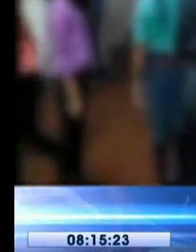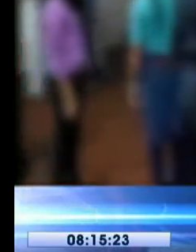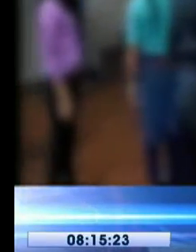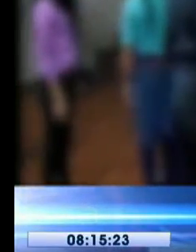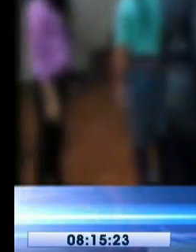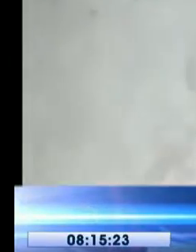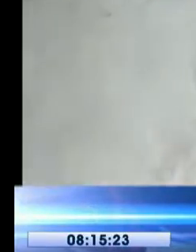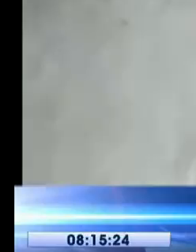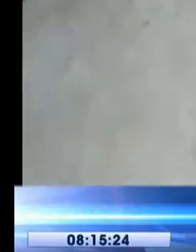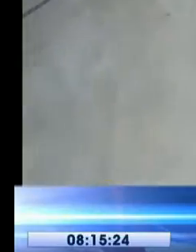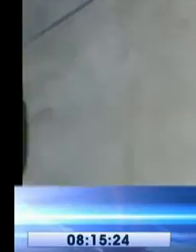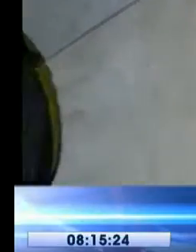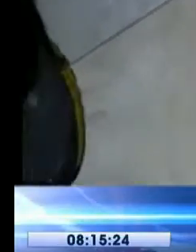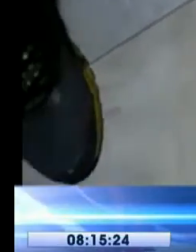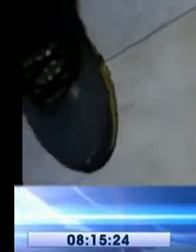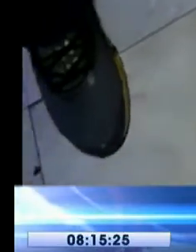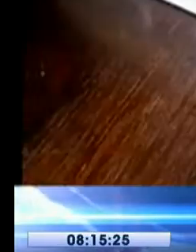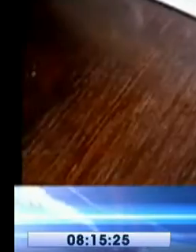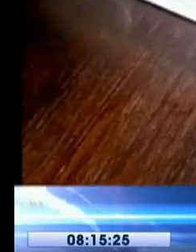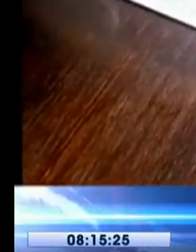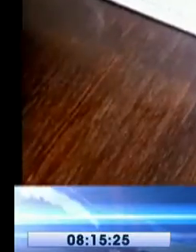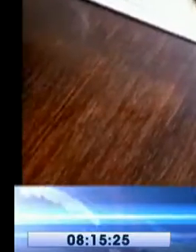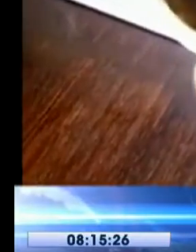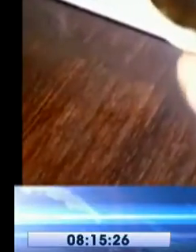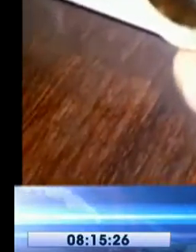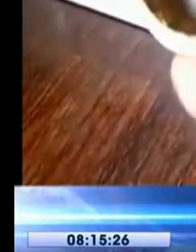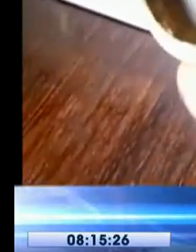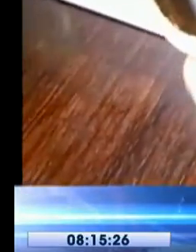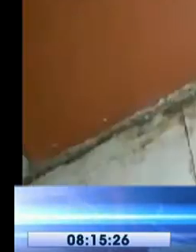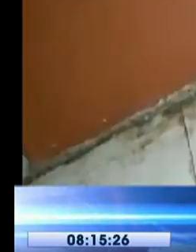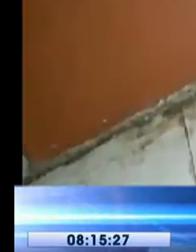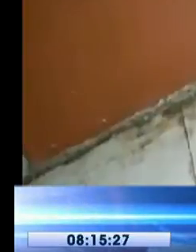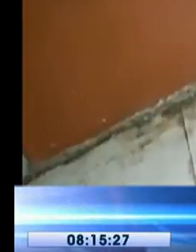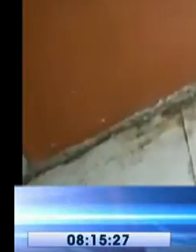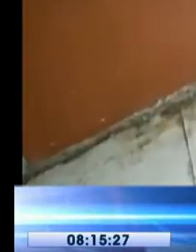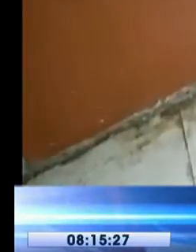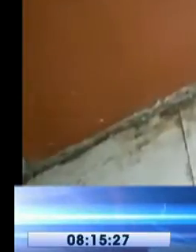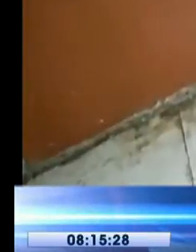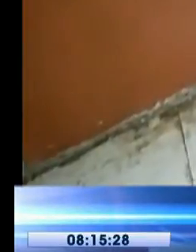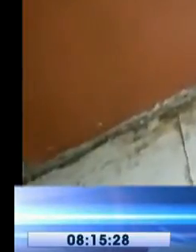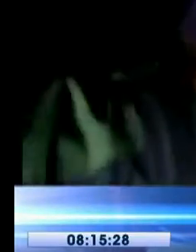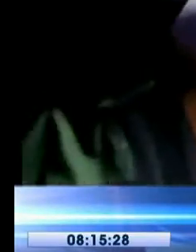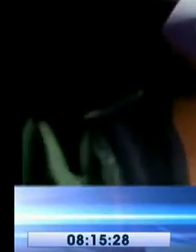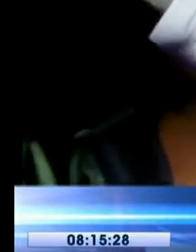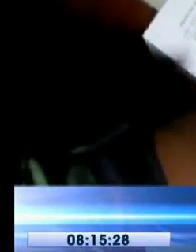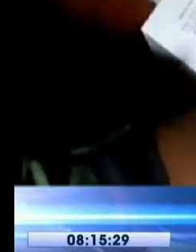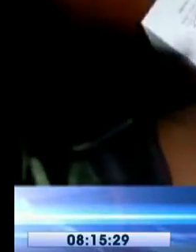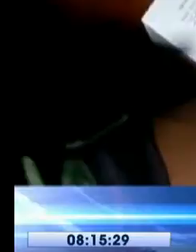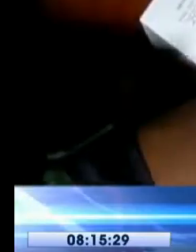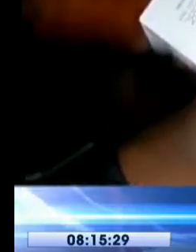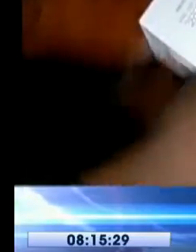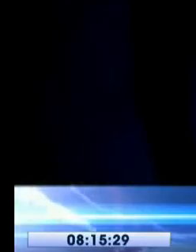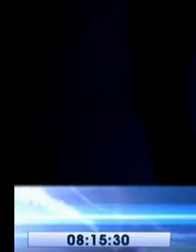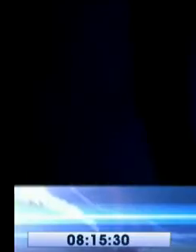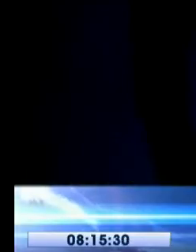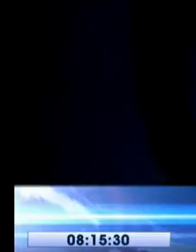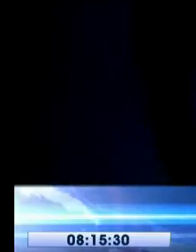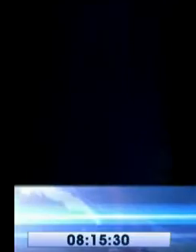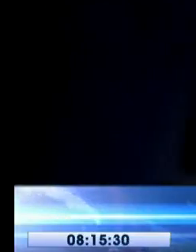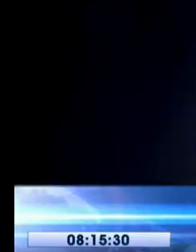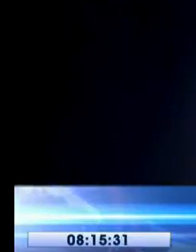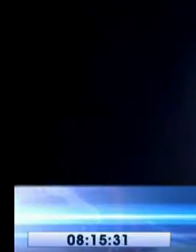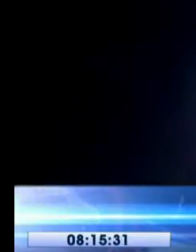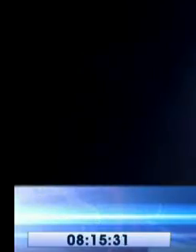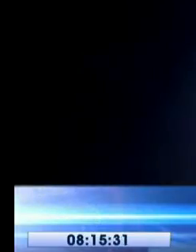discoteca. Entre las evidencias halladas por la policía están pipas, cigarrillos, licor y sustancias sujetas